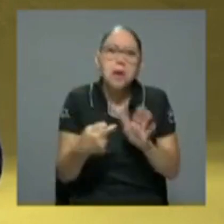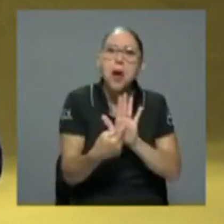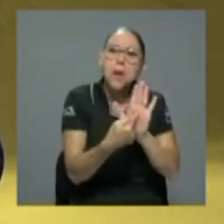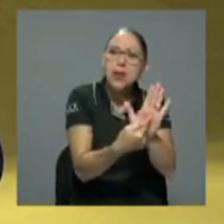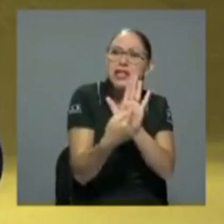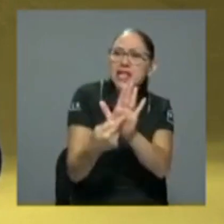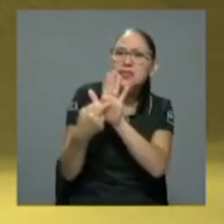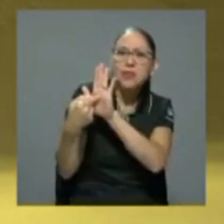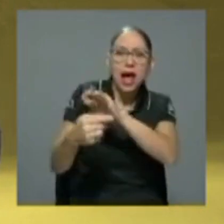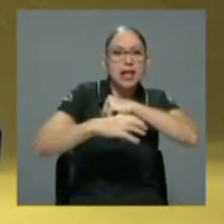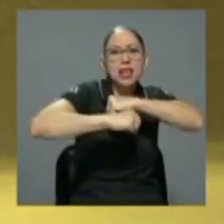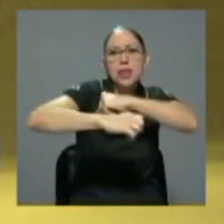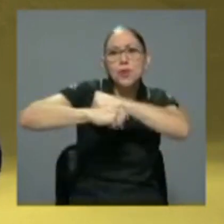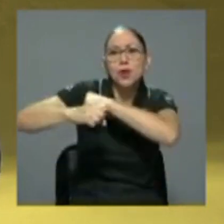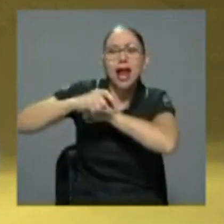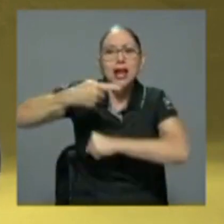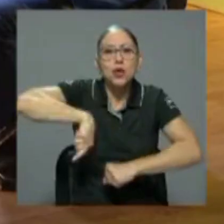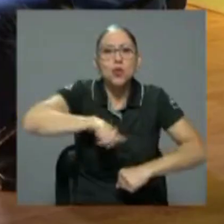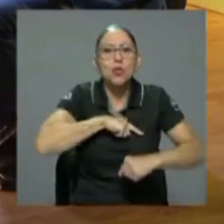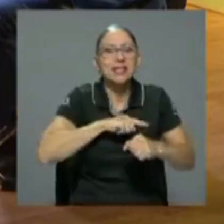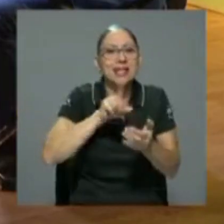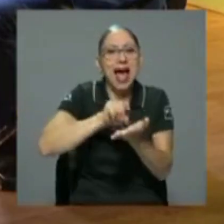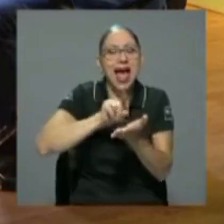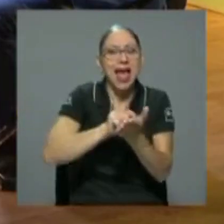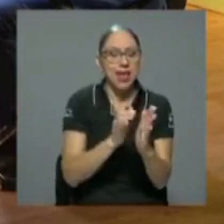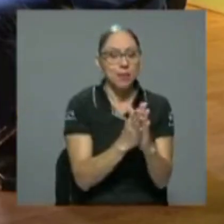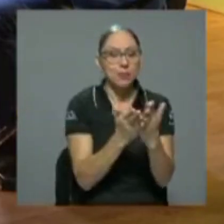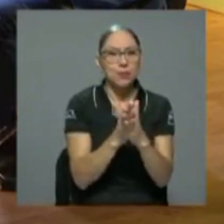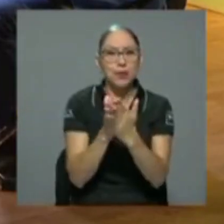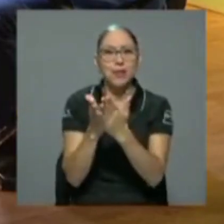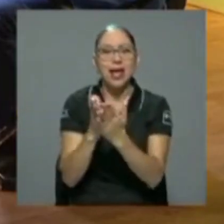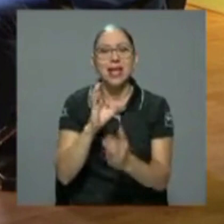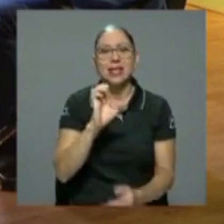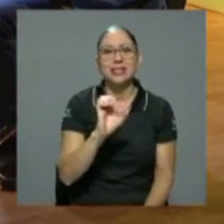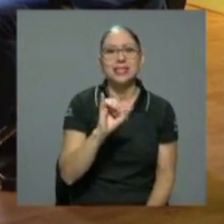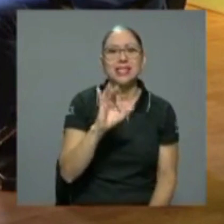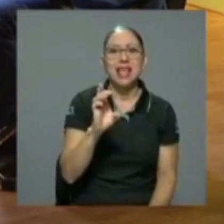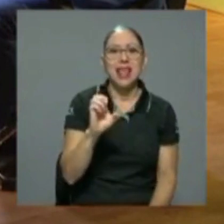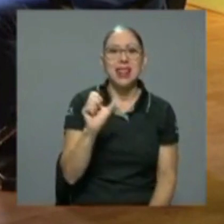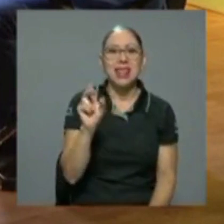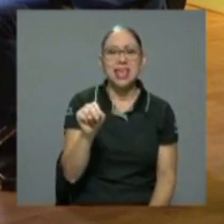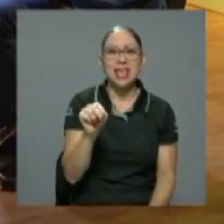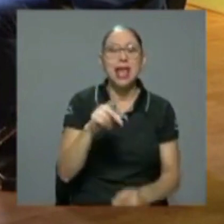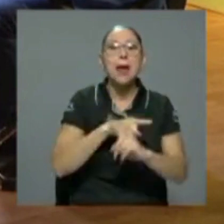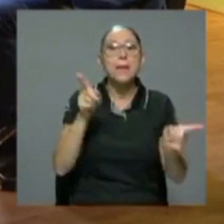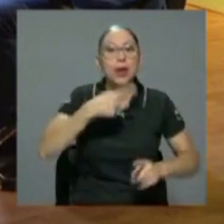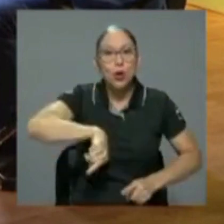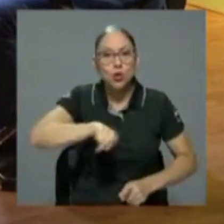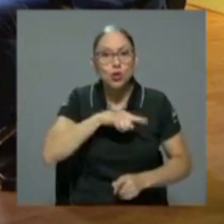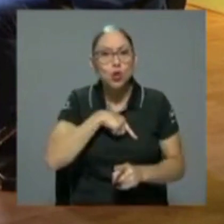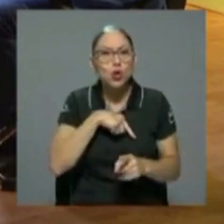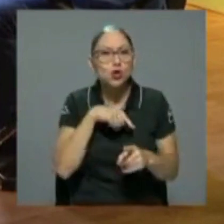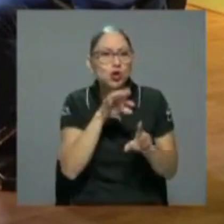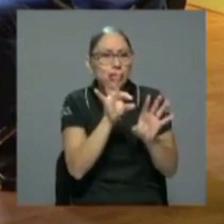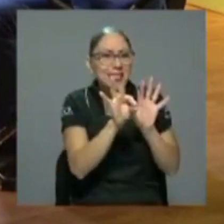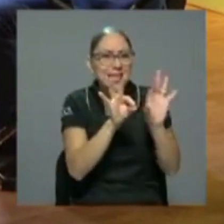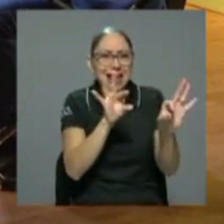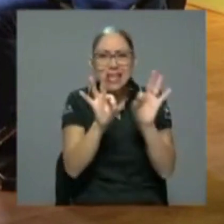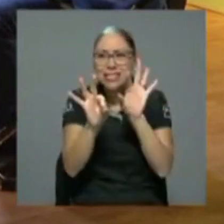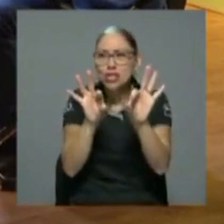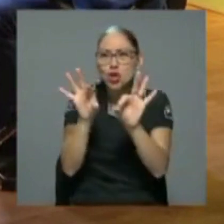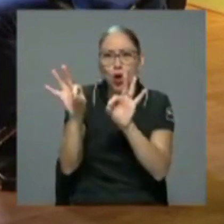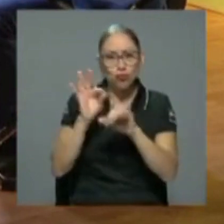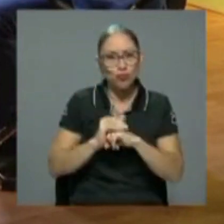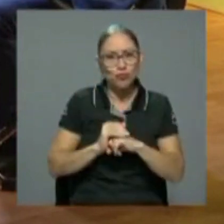nuestros textos, el fondo editorial del CIEDIN, pero hicimos una selección entre